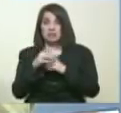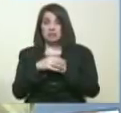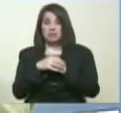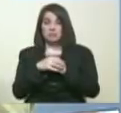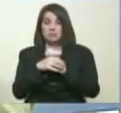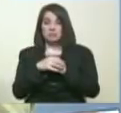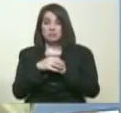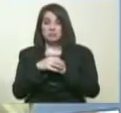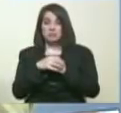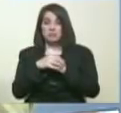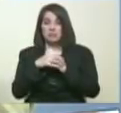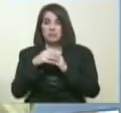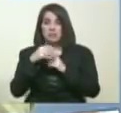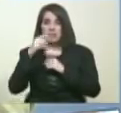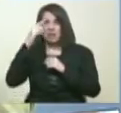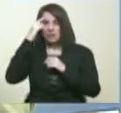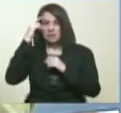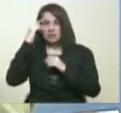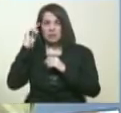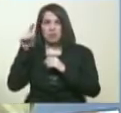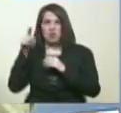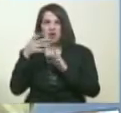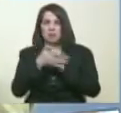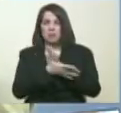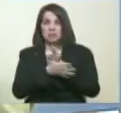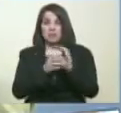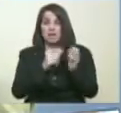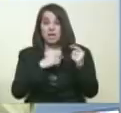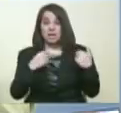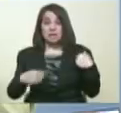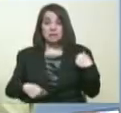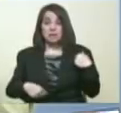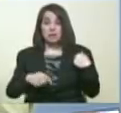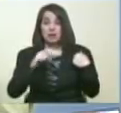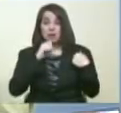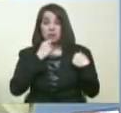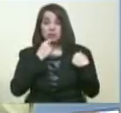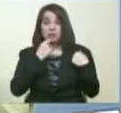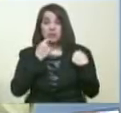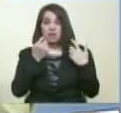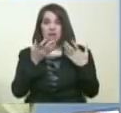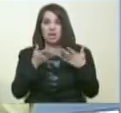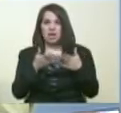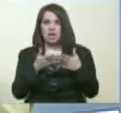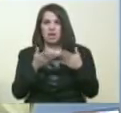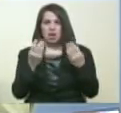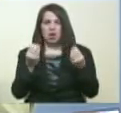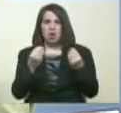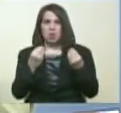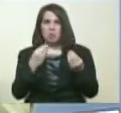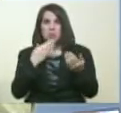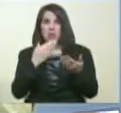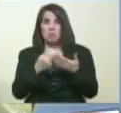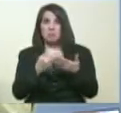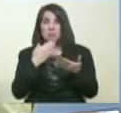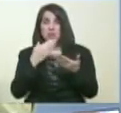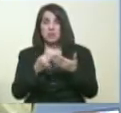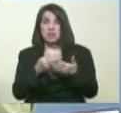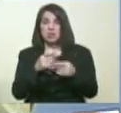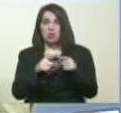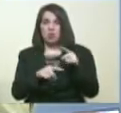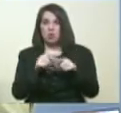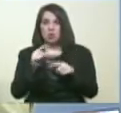ya sabemos que en la China y en Rusia, pero en Turquía y en la India nos están pidiendo productos